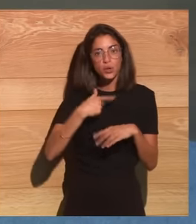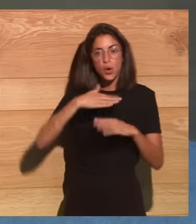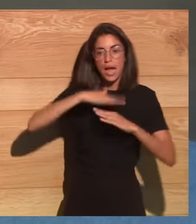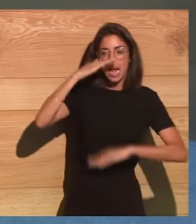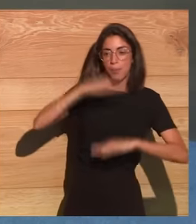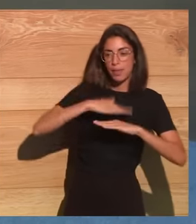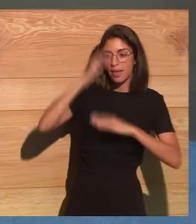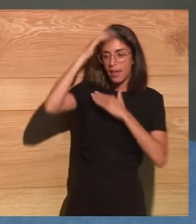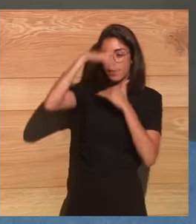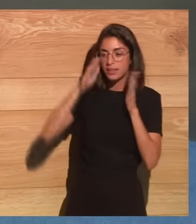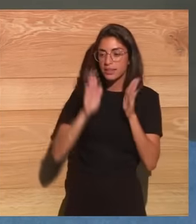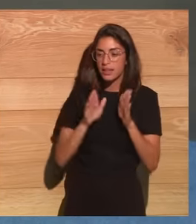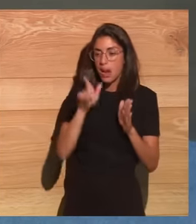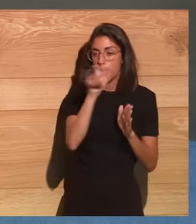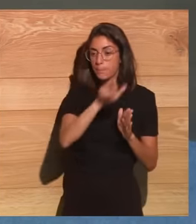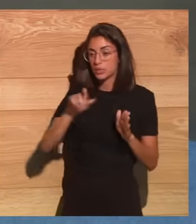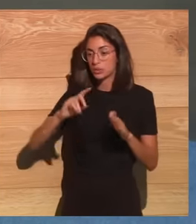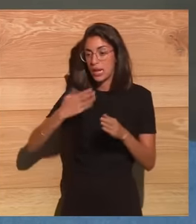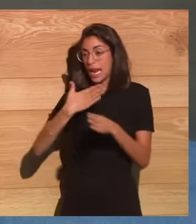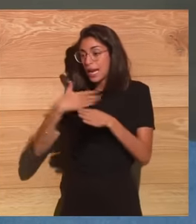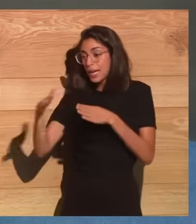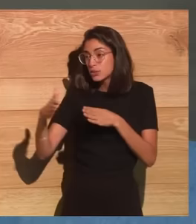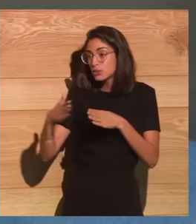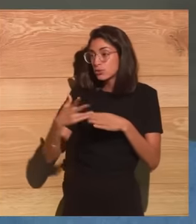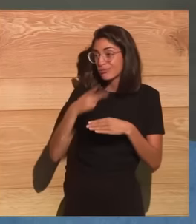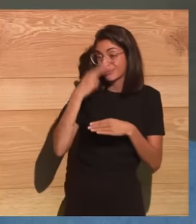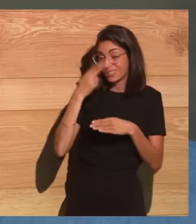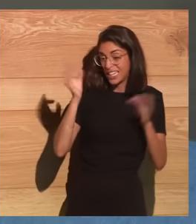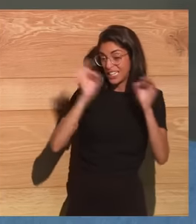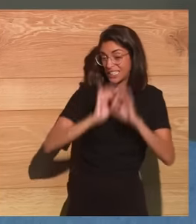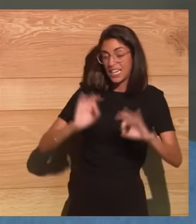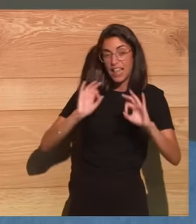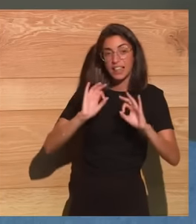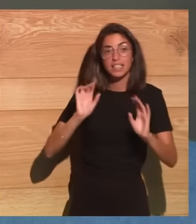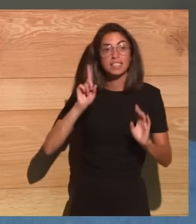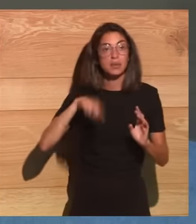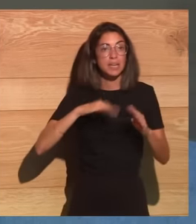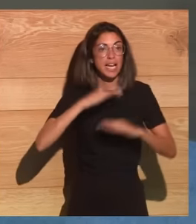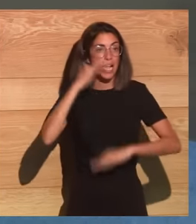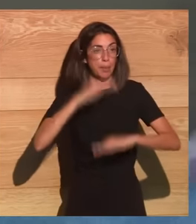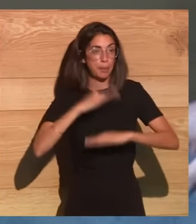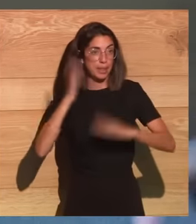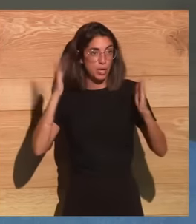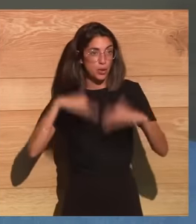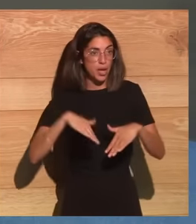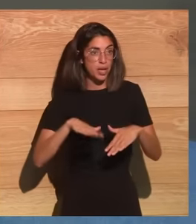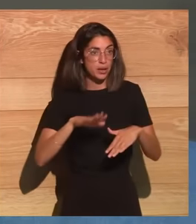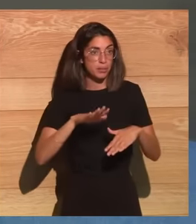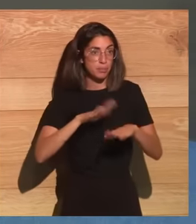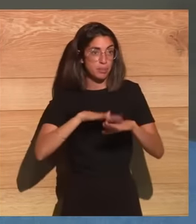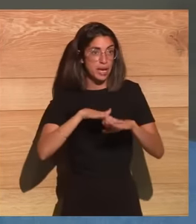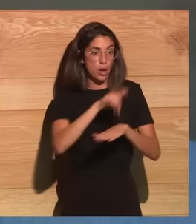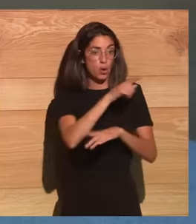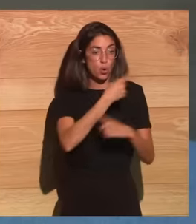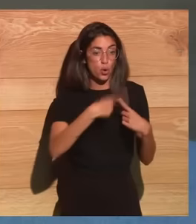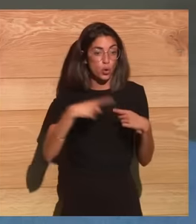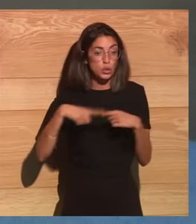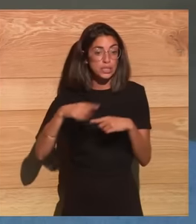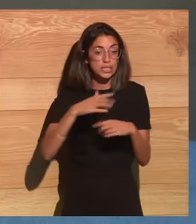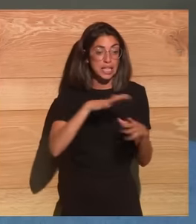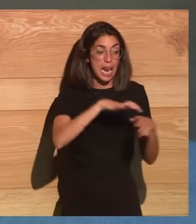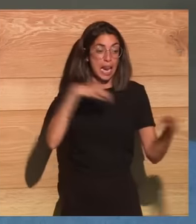gente no le interesaban nada, y sin embargo una incapacidad completa para lo que interesaba a la mayoría, es decir,